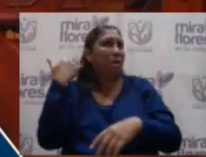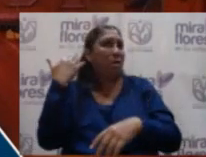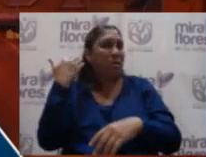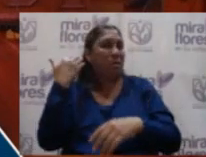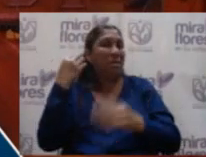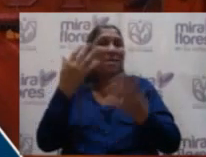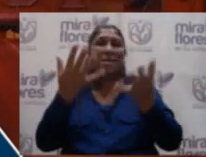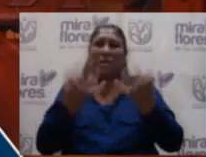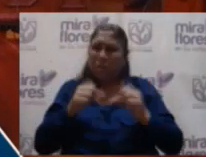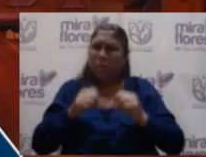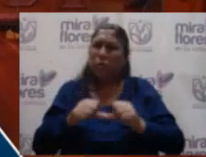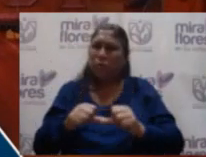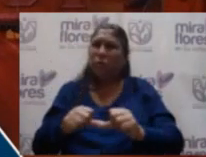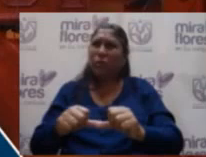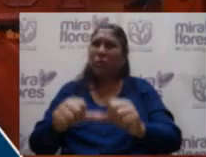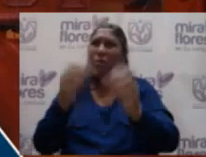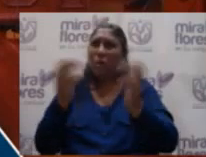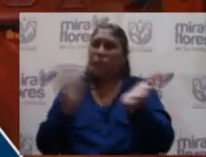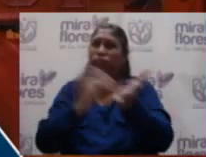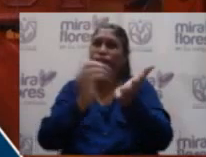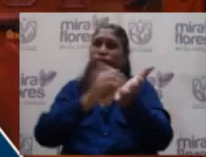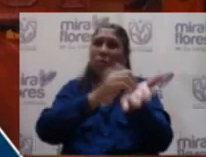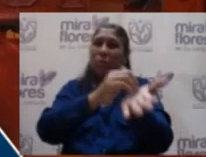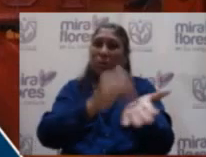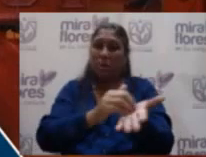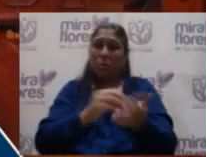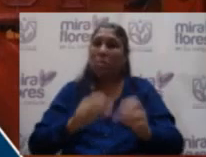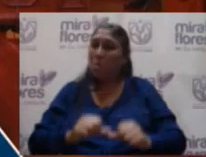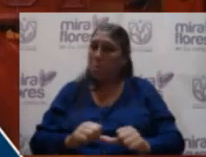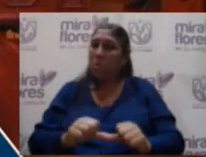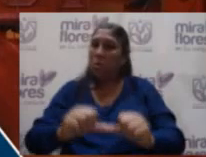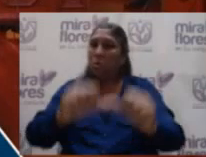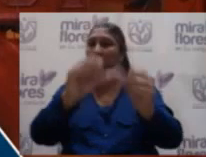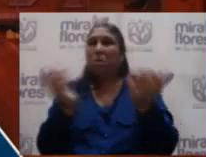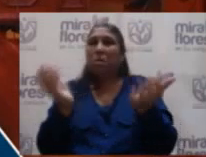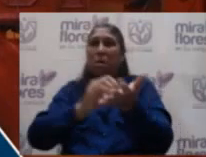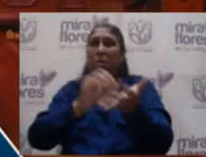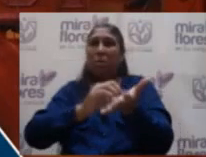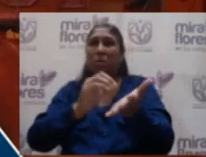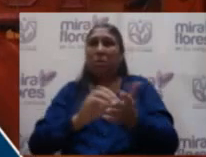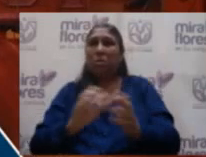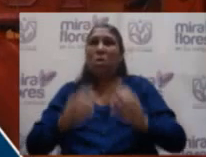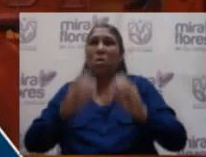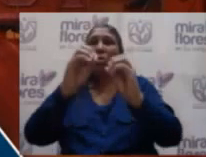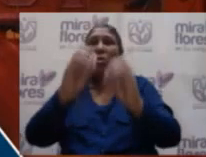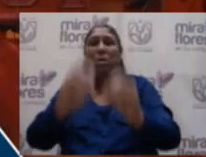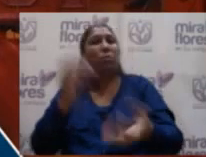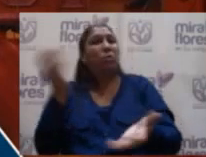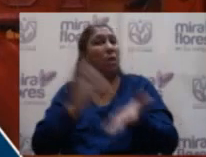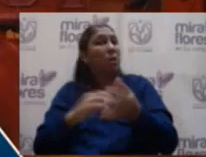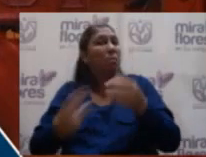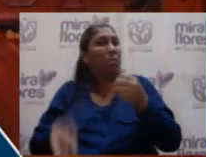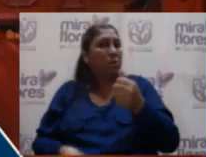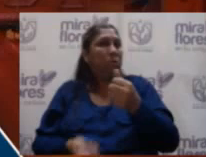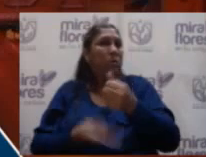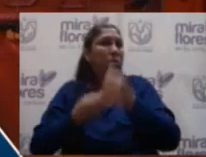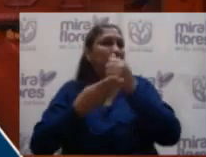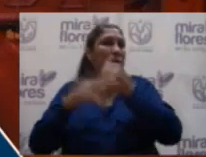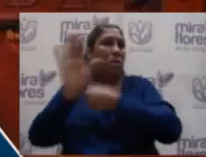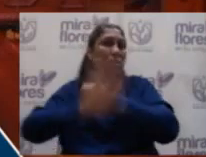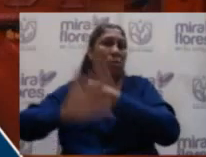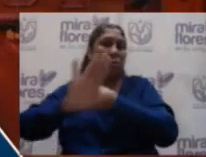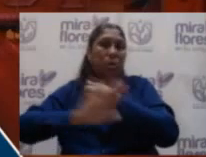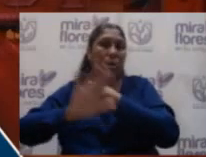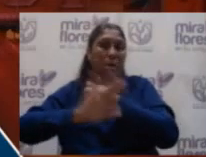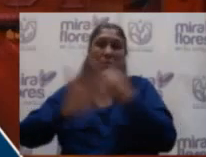y queremos seguir creciendo. Obviamente vamos a seguir creciendo con la apuesta de la mayor seguridad en todos los